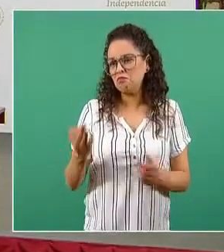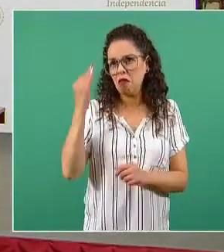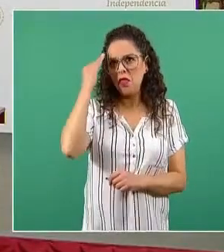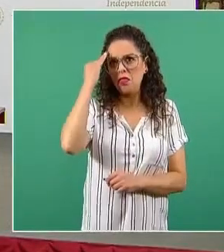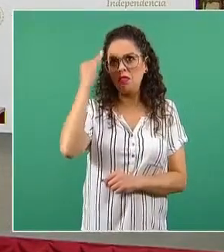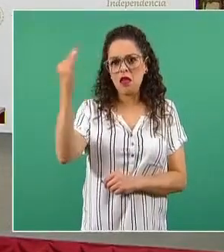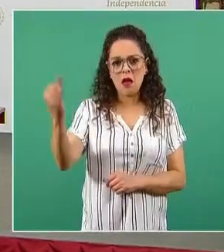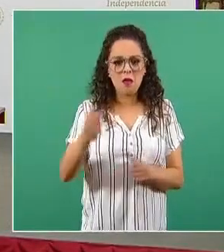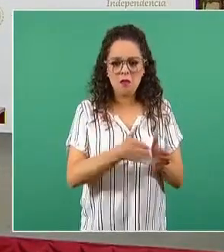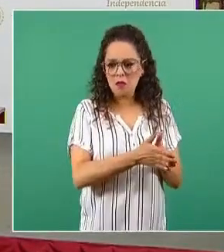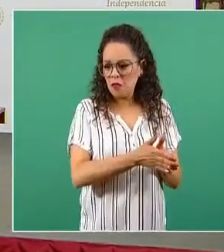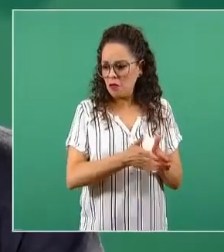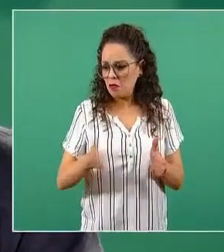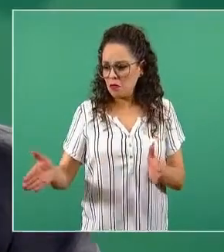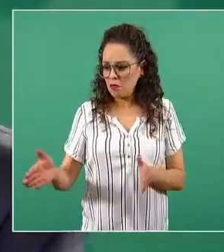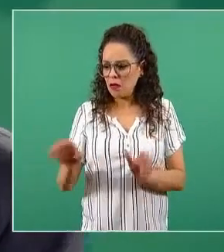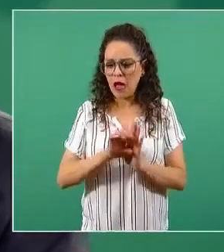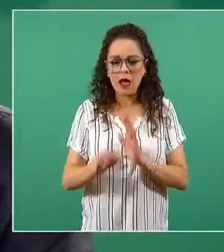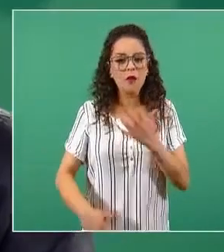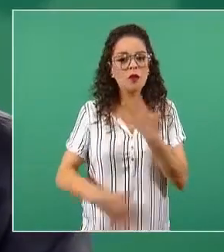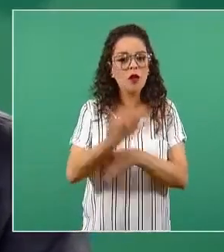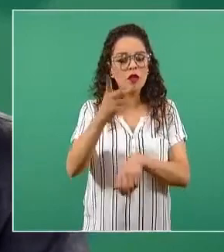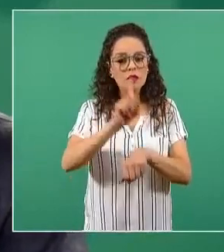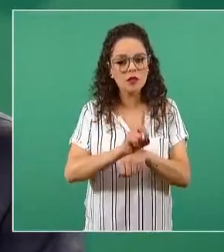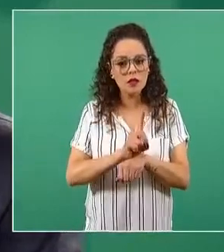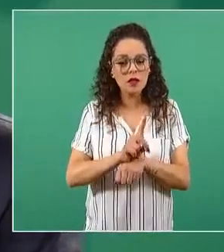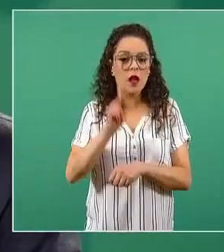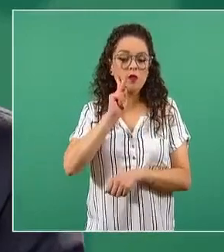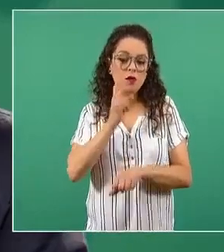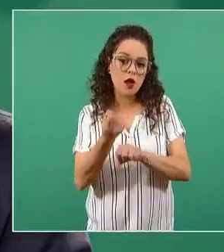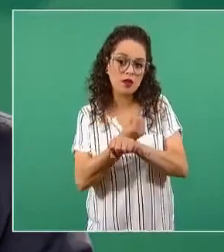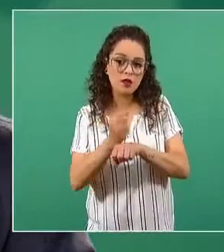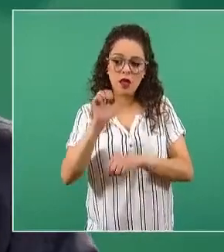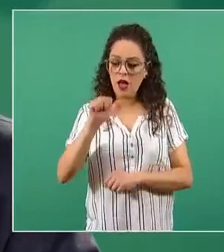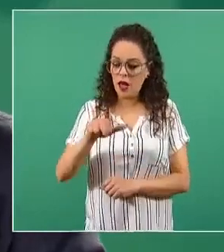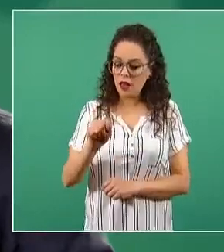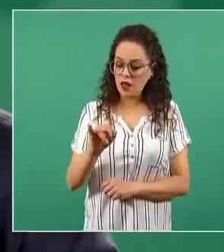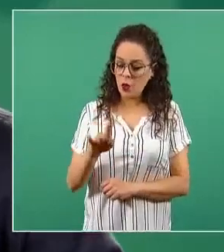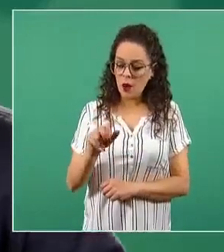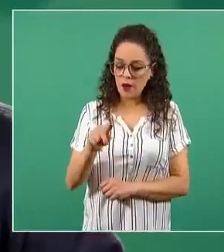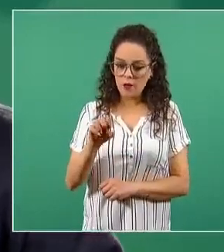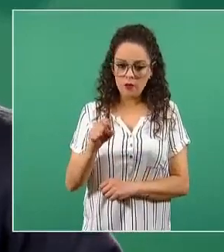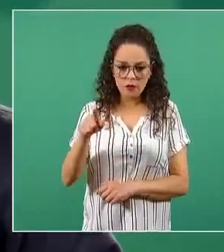decir después de 15 días, si le miden anticuerpos en sangre, encontrara que